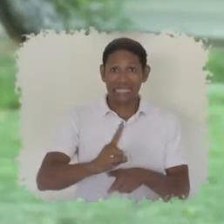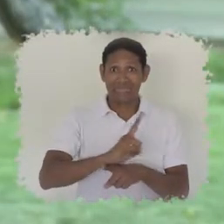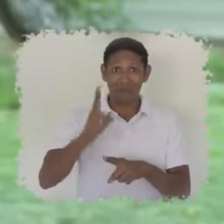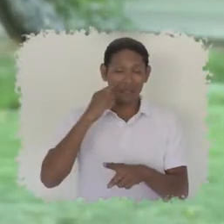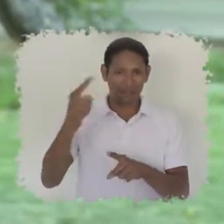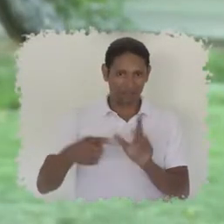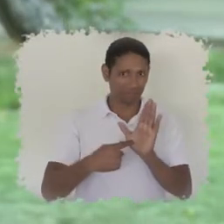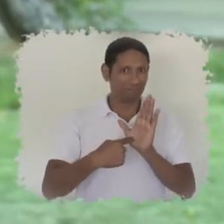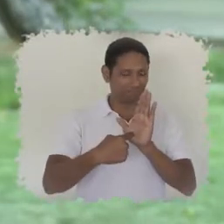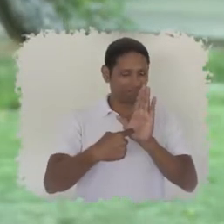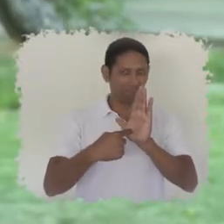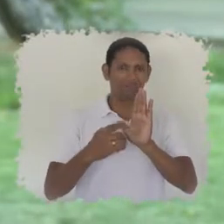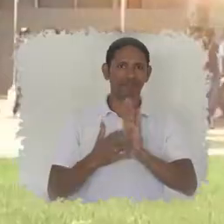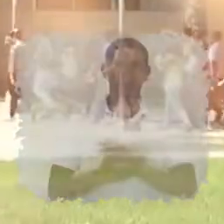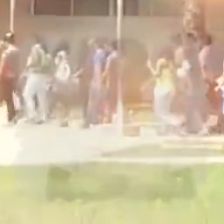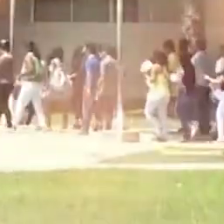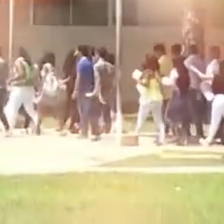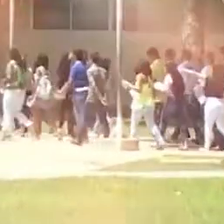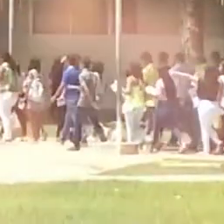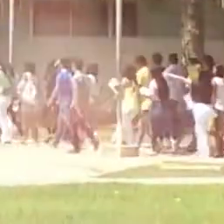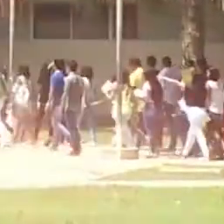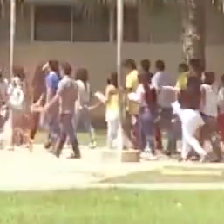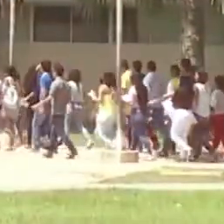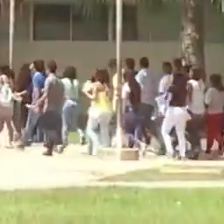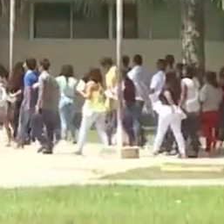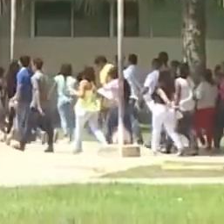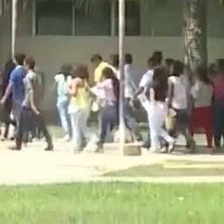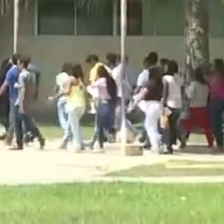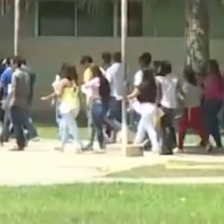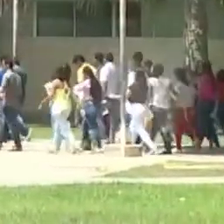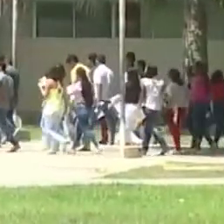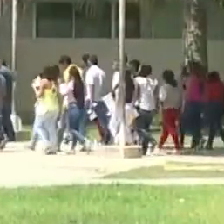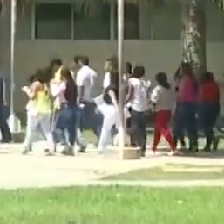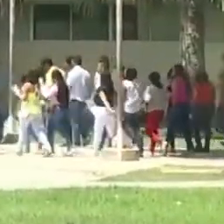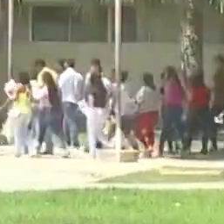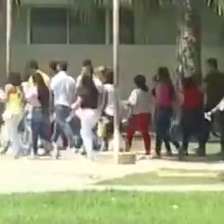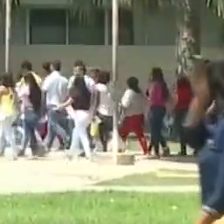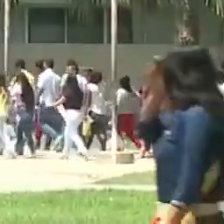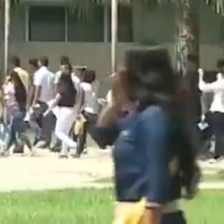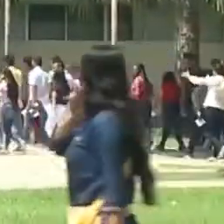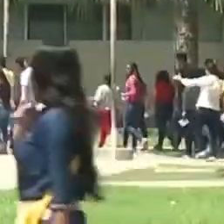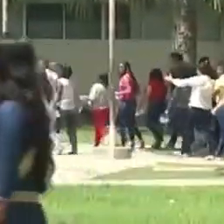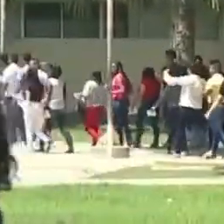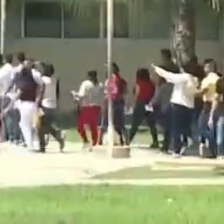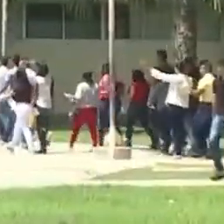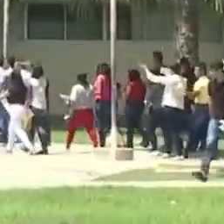Esta es nuestra imagen de la semana. Más incluyente e innovadora.